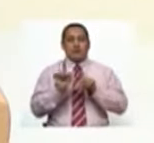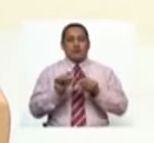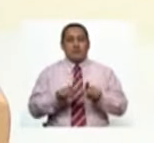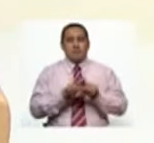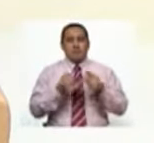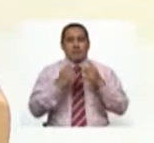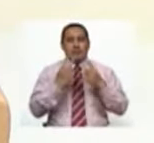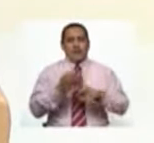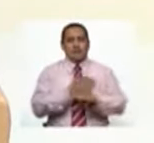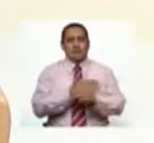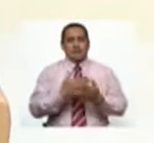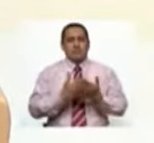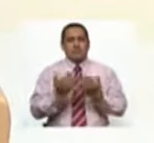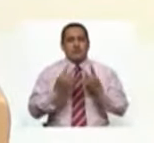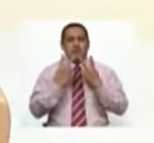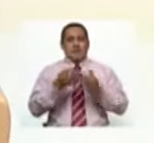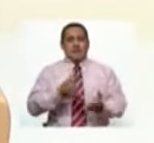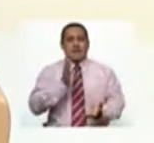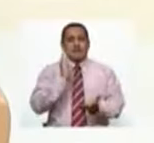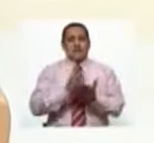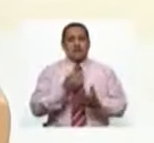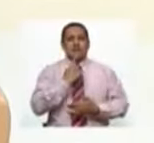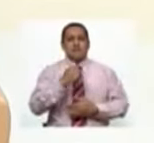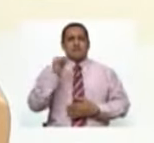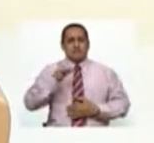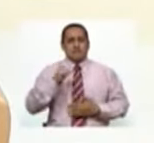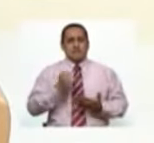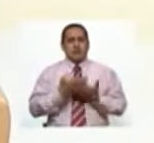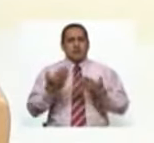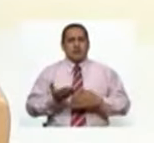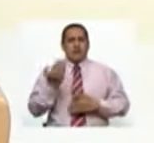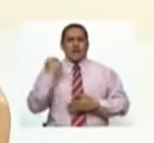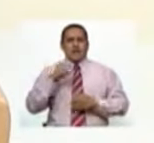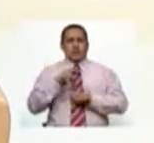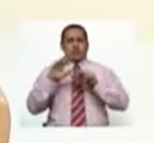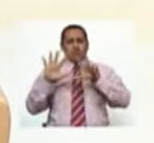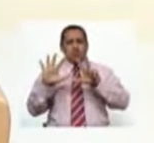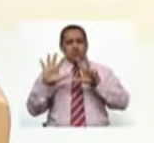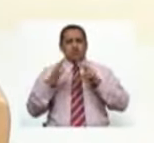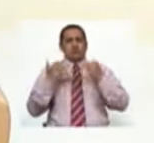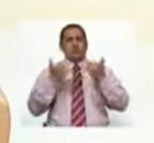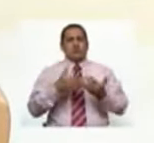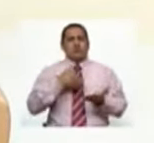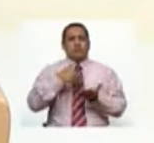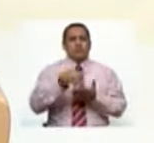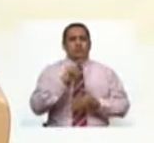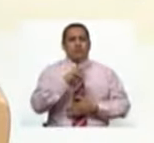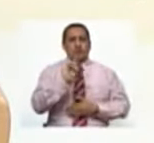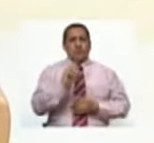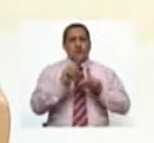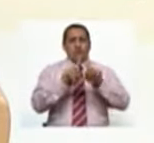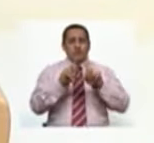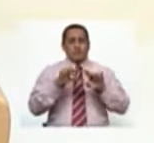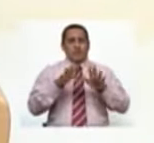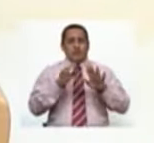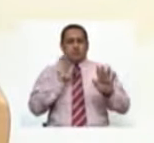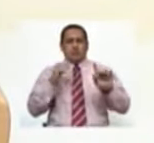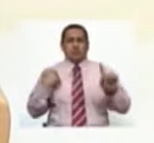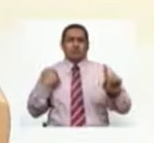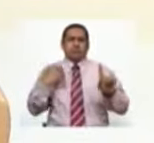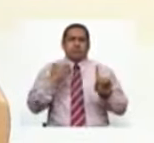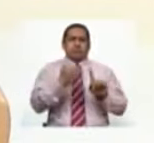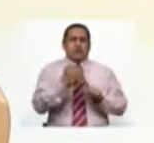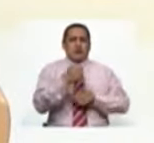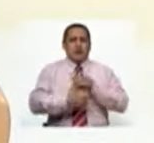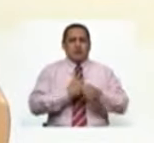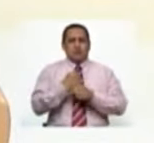Tal cual. Entonces, lo que hace aquí la sentencia es, dice, sí, los hechos ocurrieron en el 2008 y el despido ocurrió en el 2011.